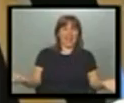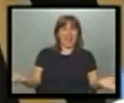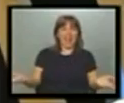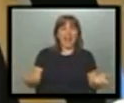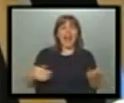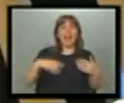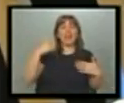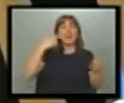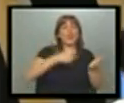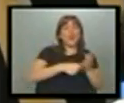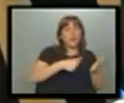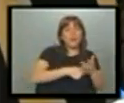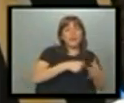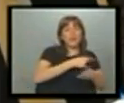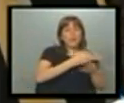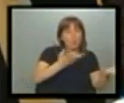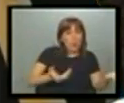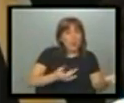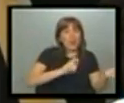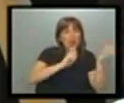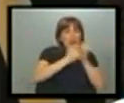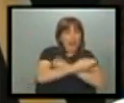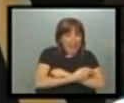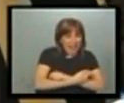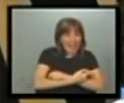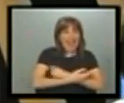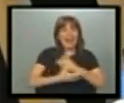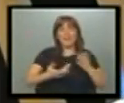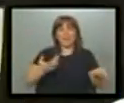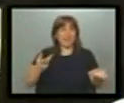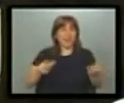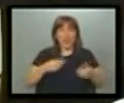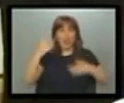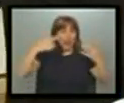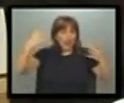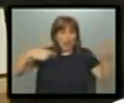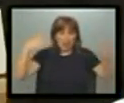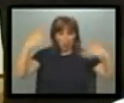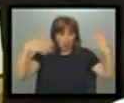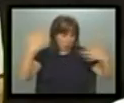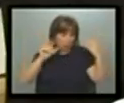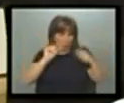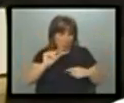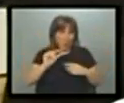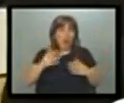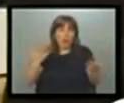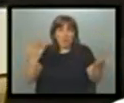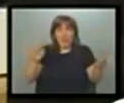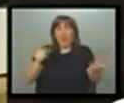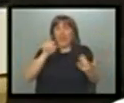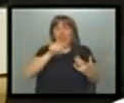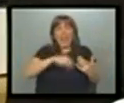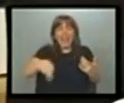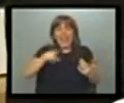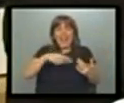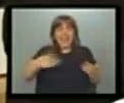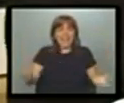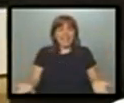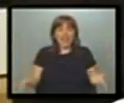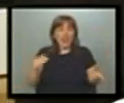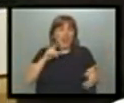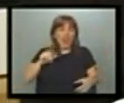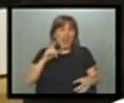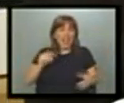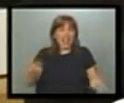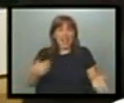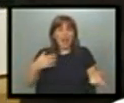que se haga una compra-venta de estas características. Claro, es importante ahora recordar otro de los temas que es noticia en esta semana, porque tiene que